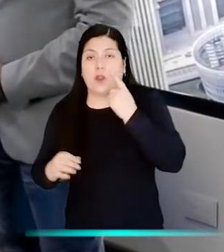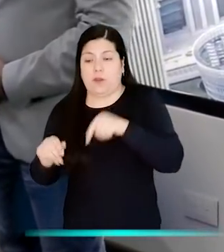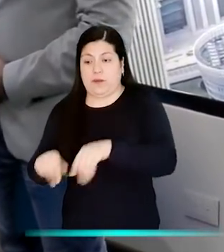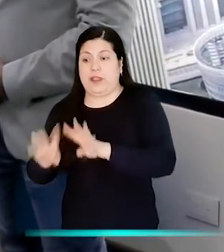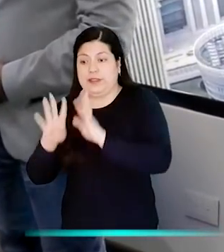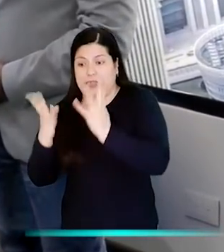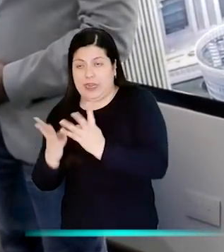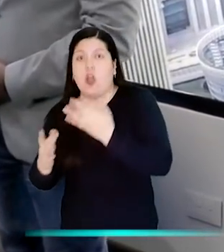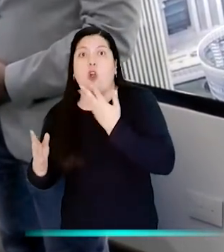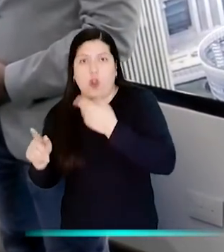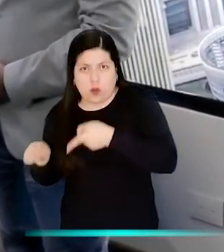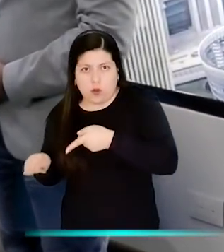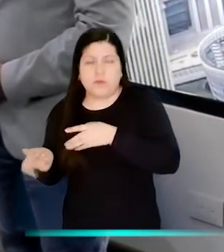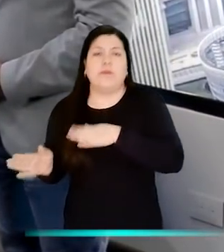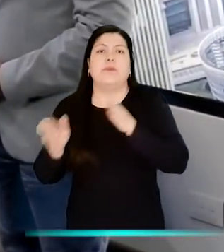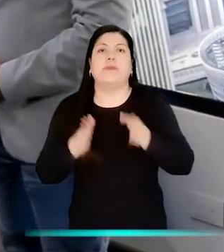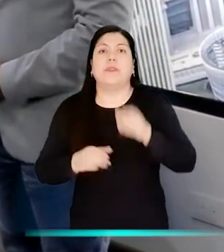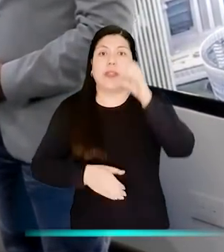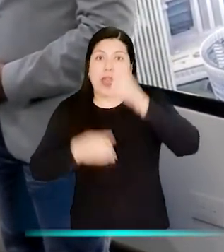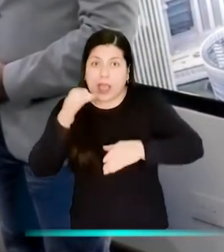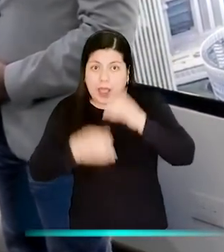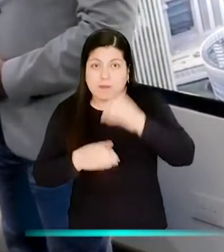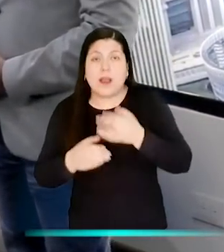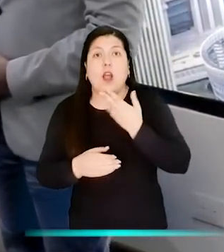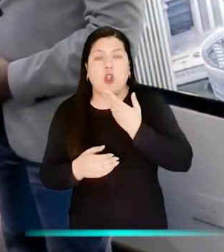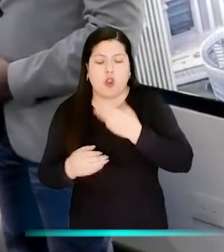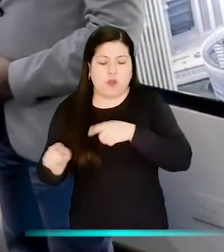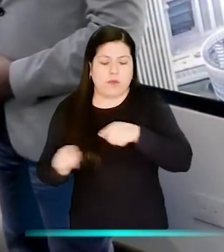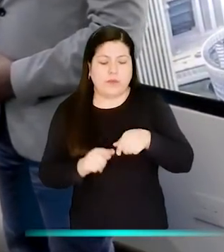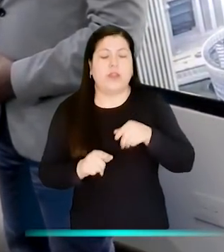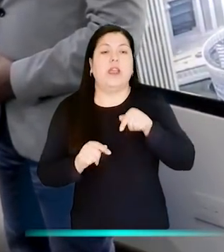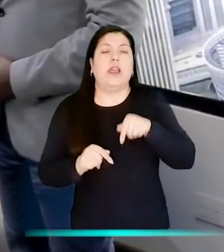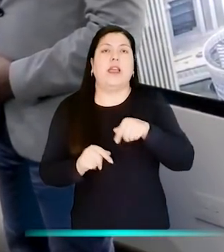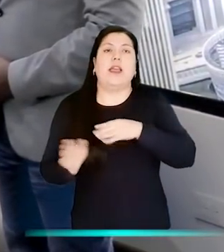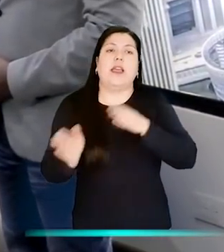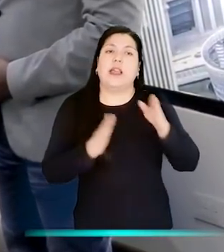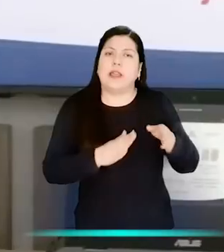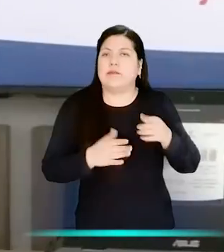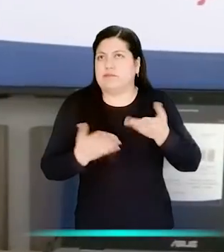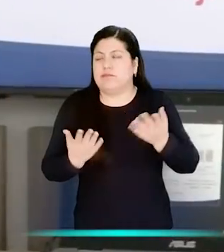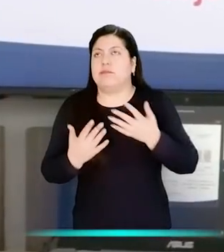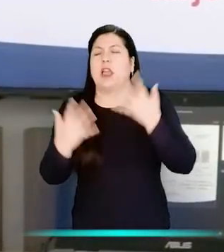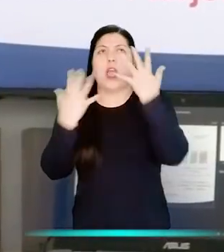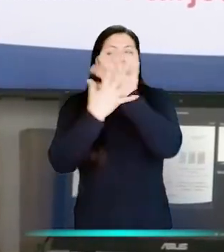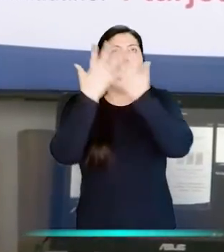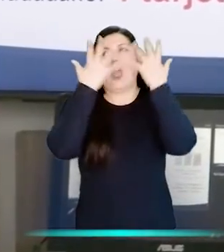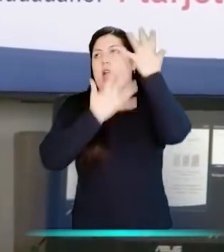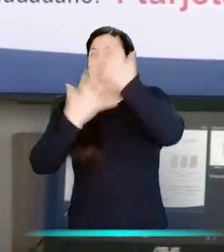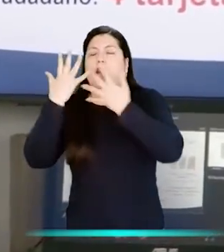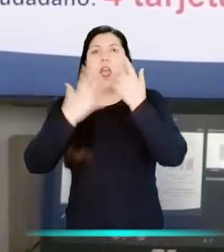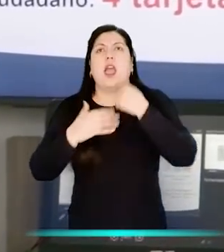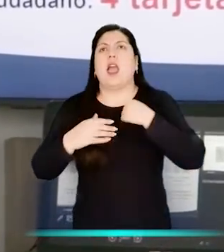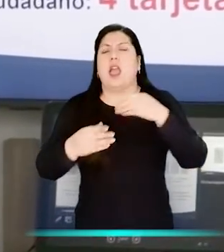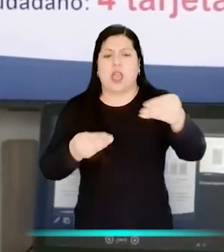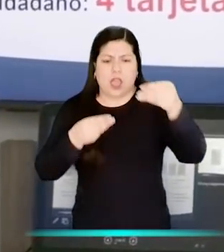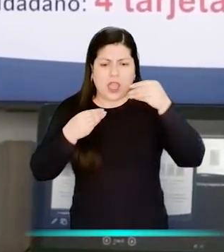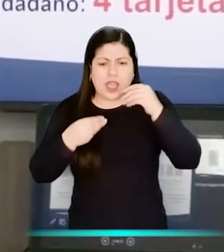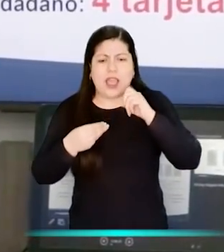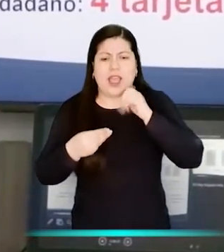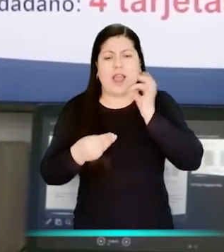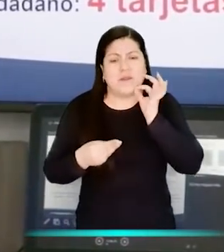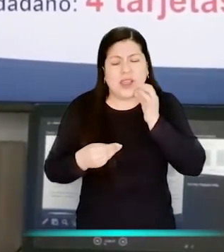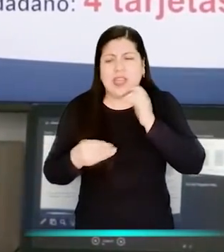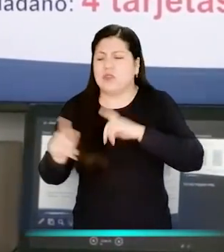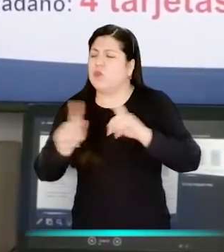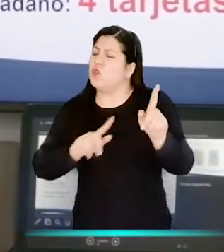sabe que para Senado están estos dos colores, Cámara estos, es decir, para que uno no se confunda. De pronto me traspapelé y me dieron una